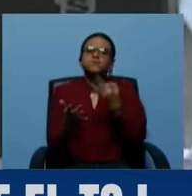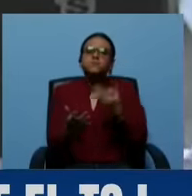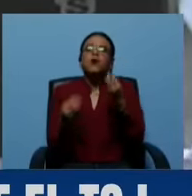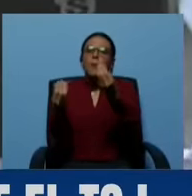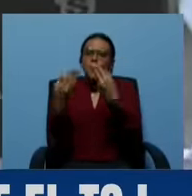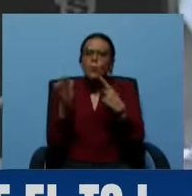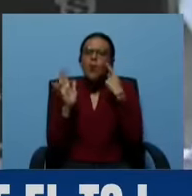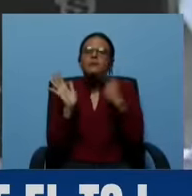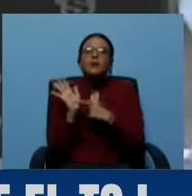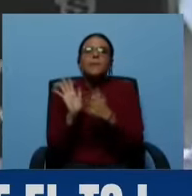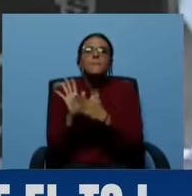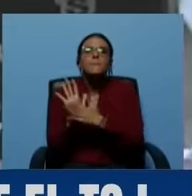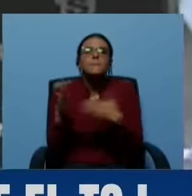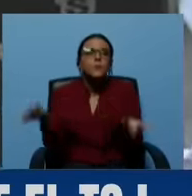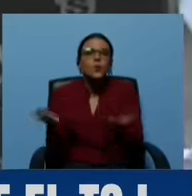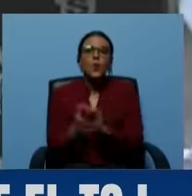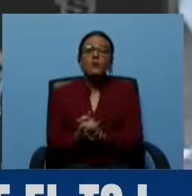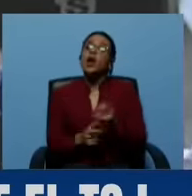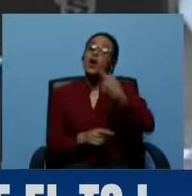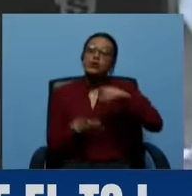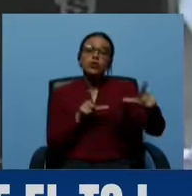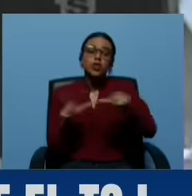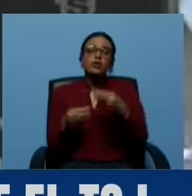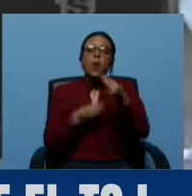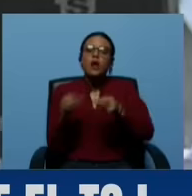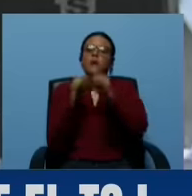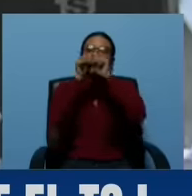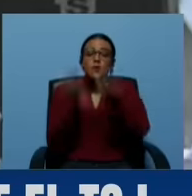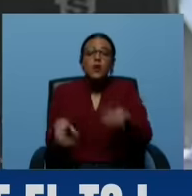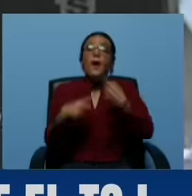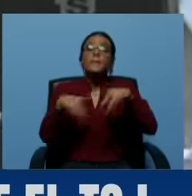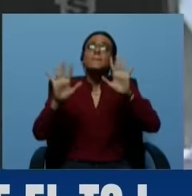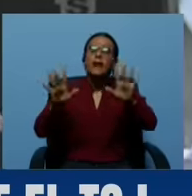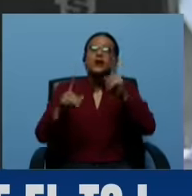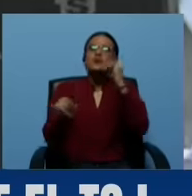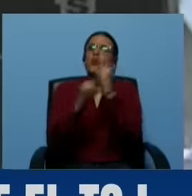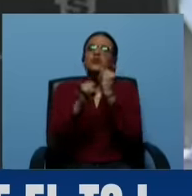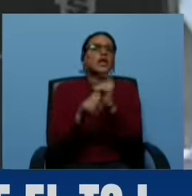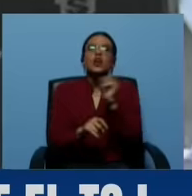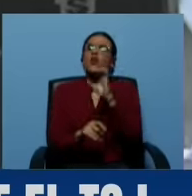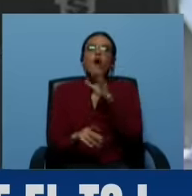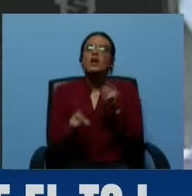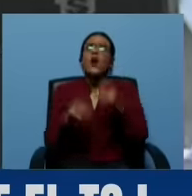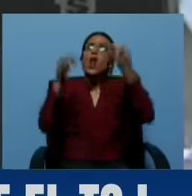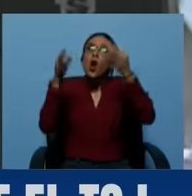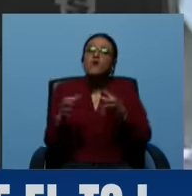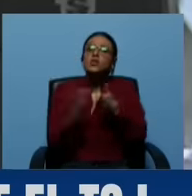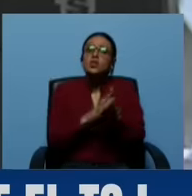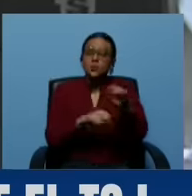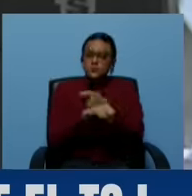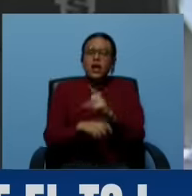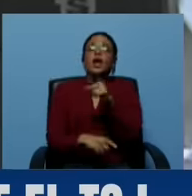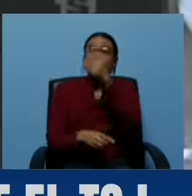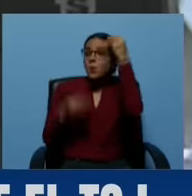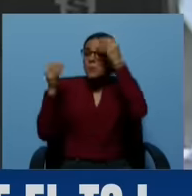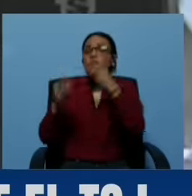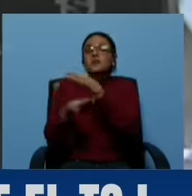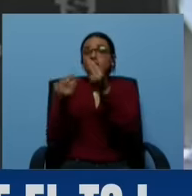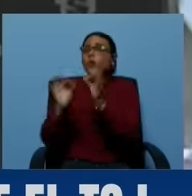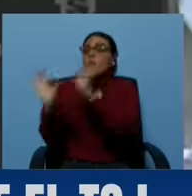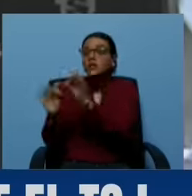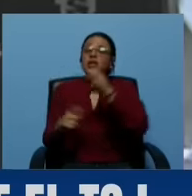Bueno, mira, nosotros hicimos una publicación, la plataforma unitaria. No es una, bueno, ese es su criterio, nosotros tenemos